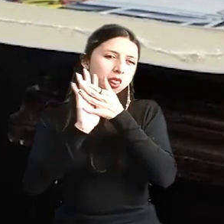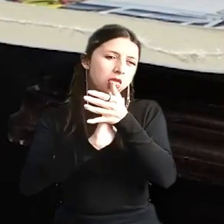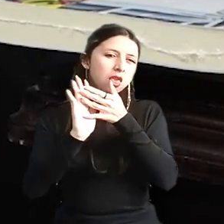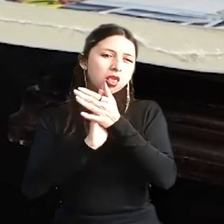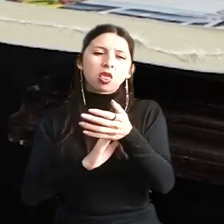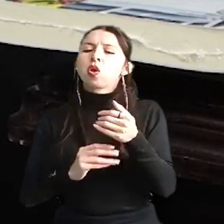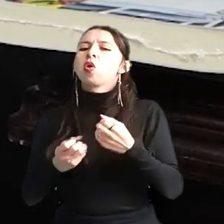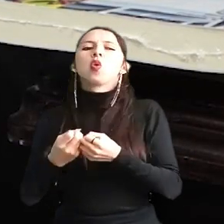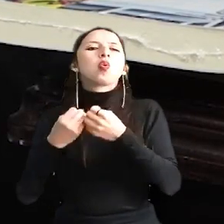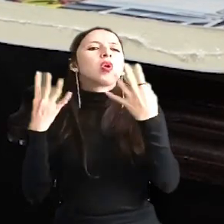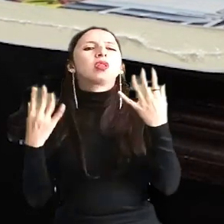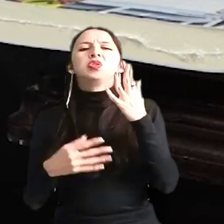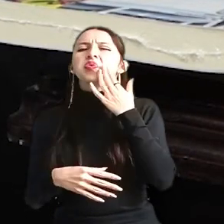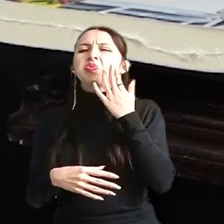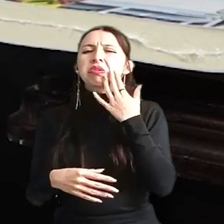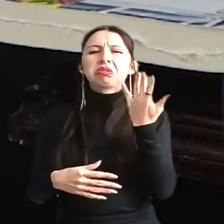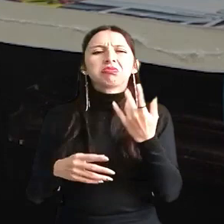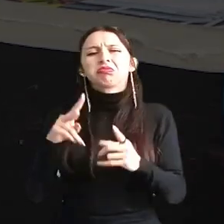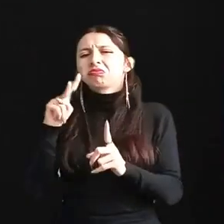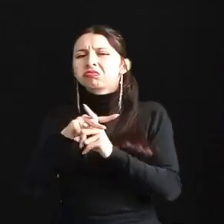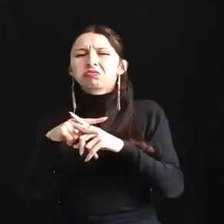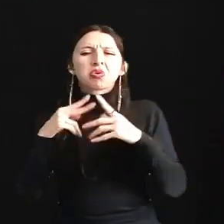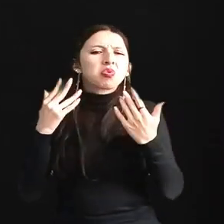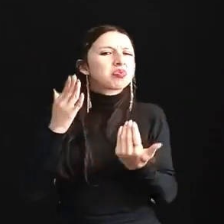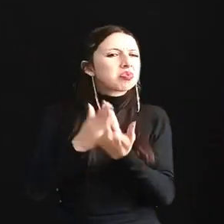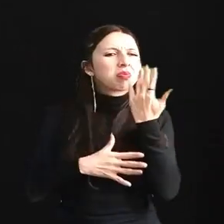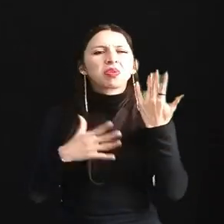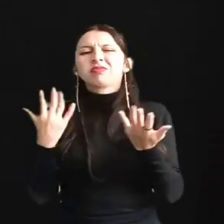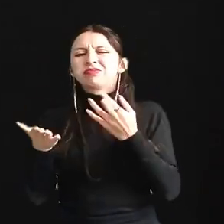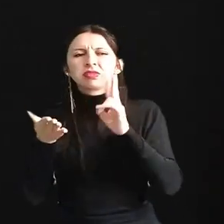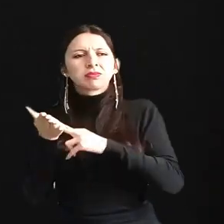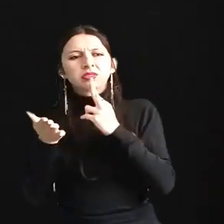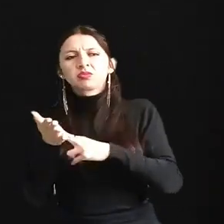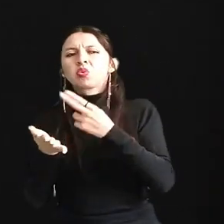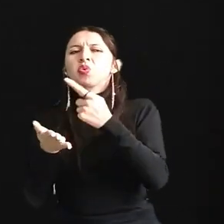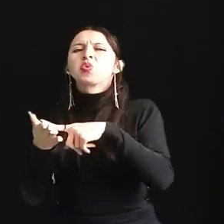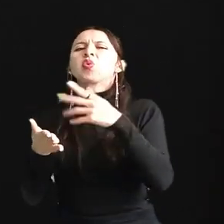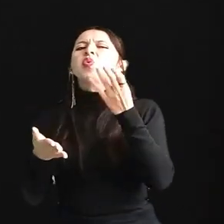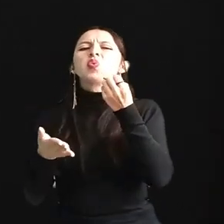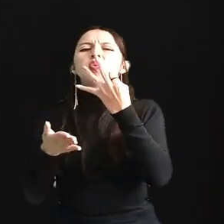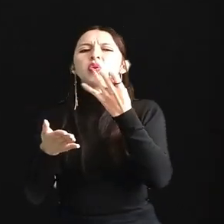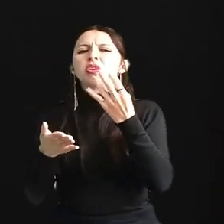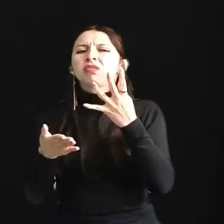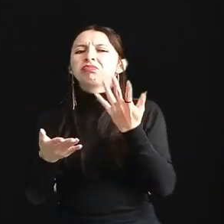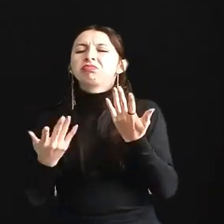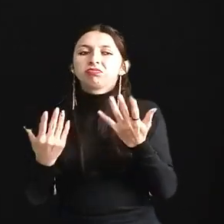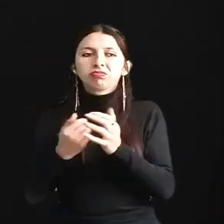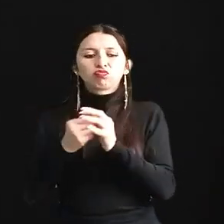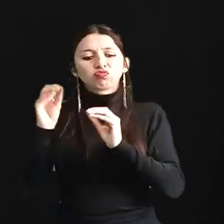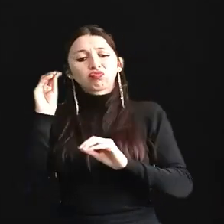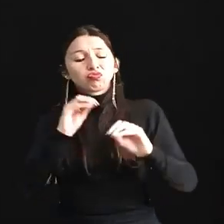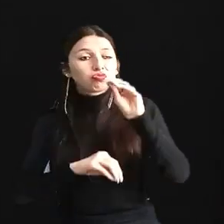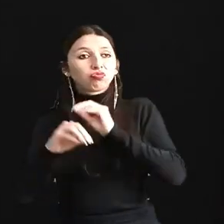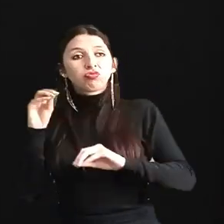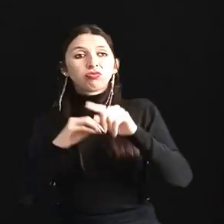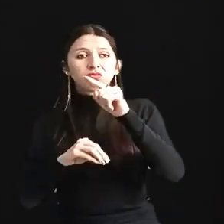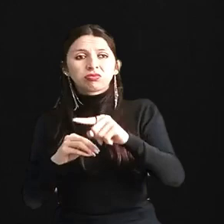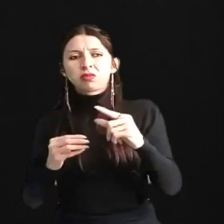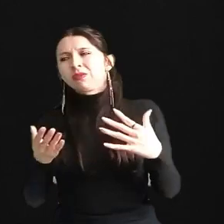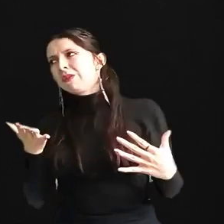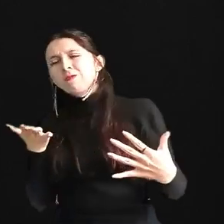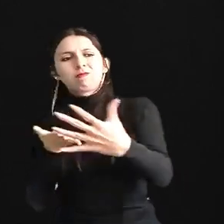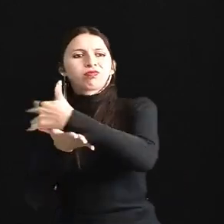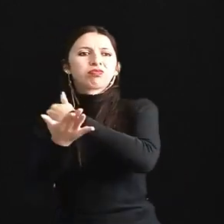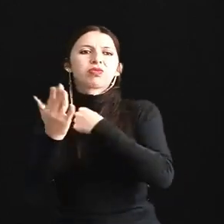contémosle también profe Jacqueline Cada cuánto se genera un nuevo número porque la preparación como se ha dicho no es